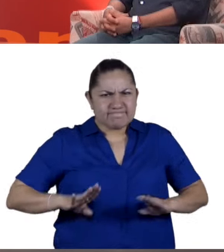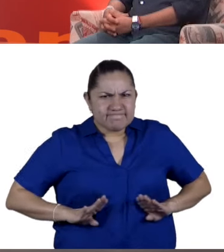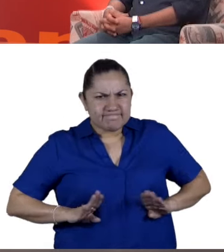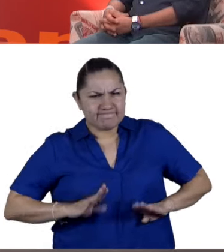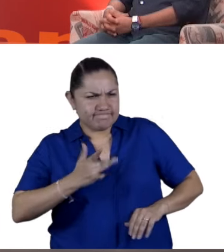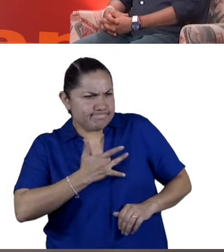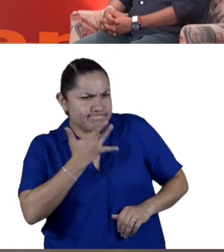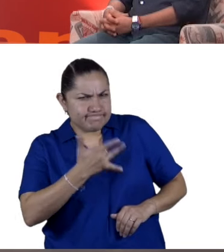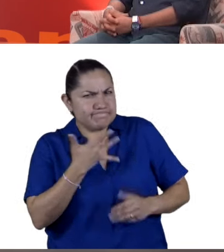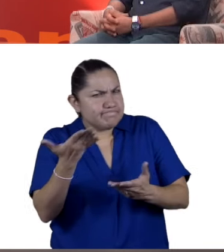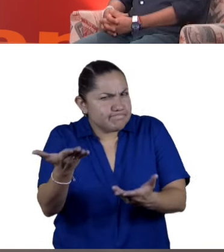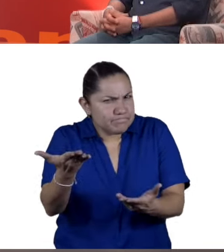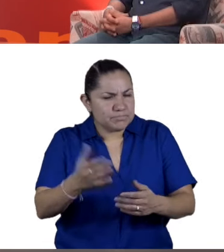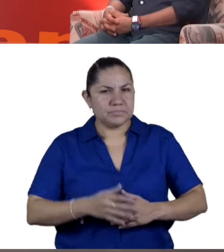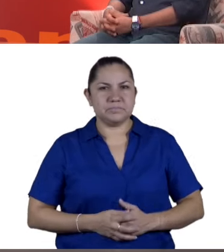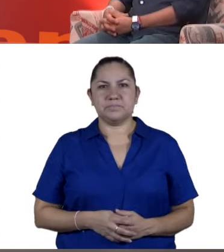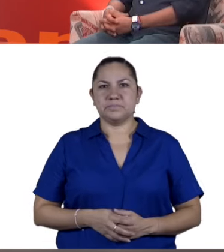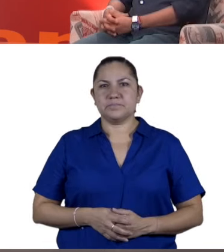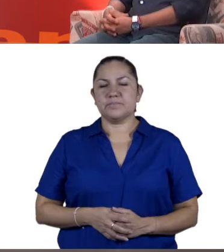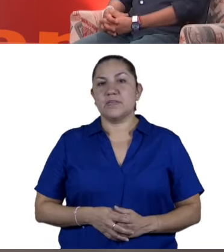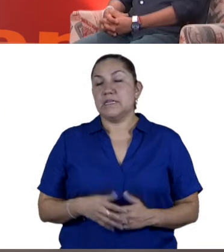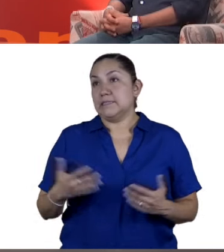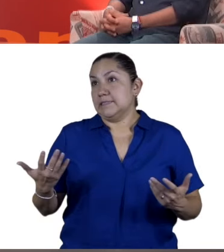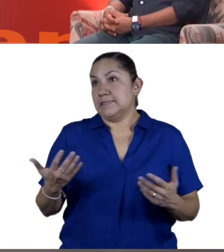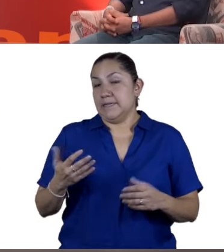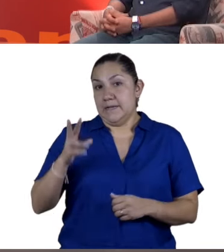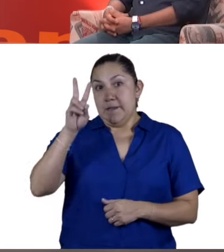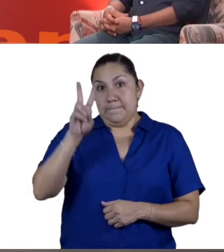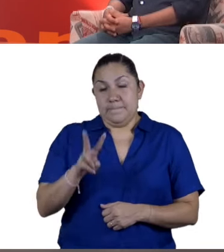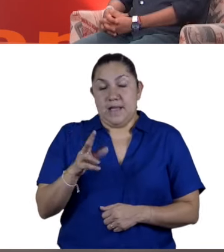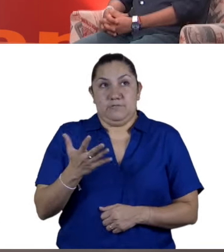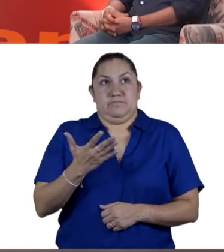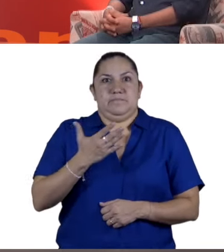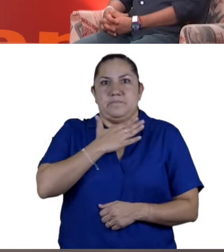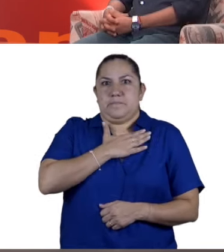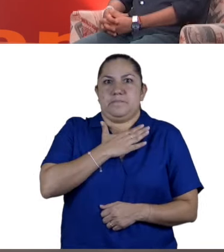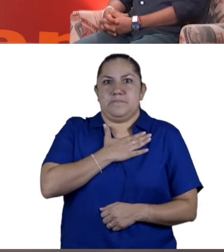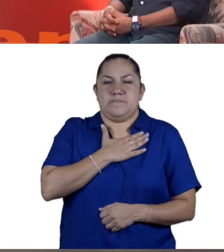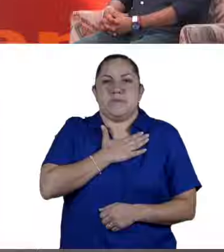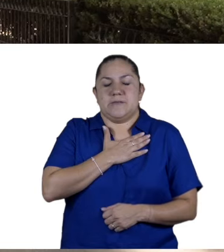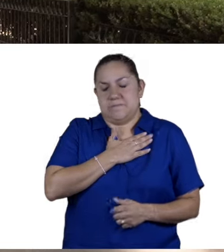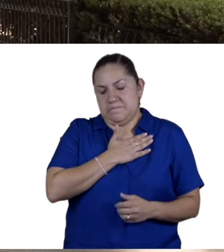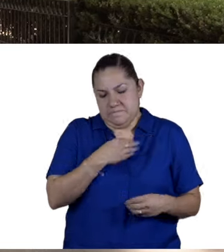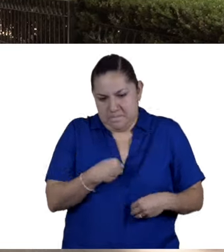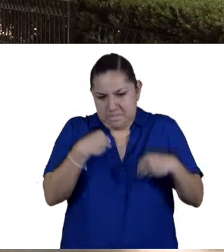Pues, ha sido como todo un viaje encontrarme.